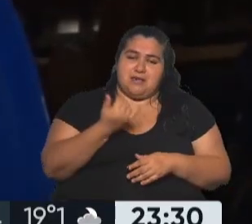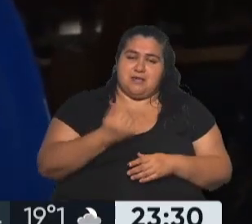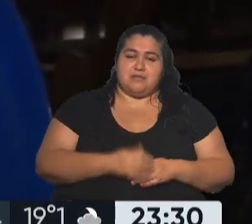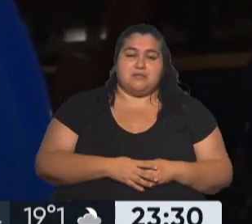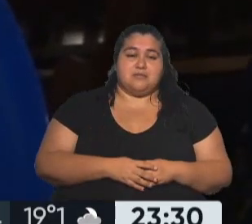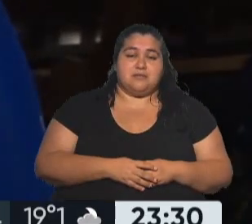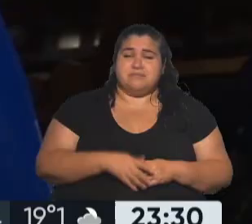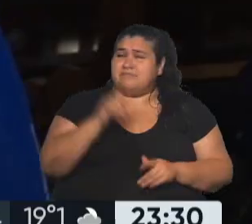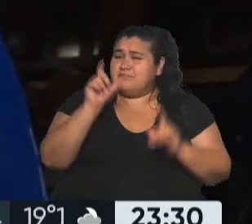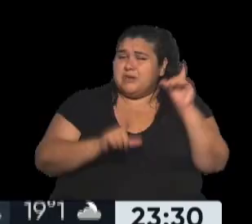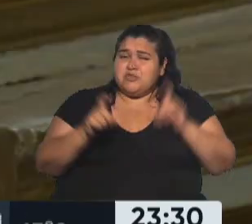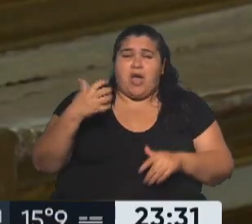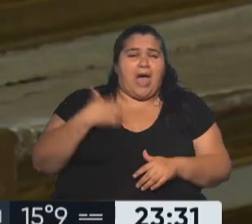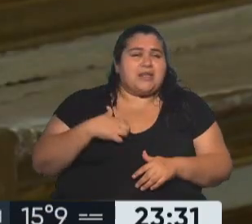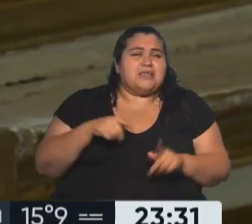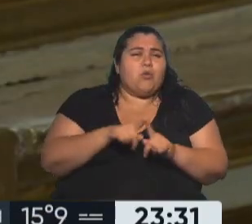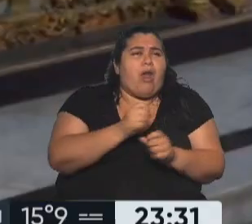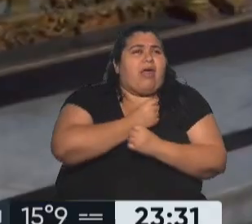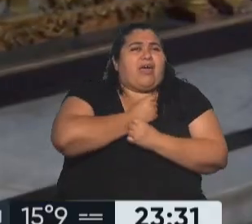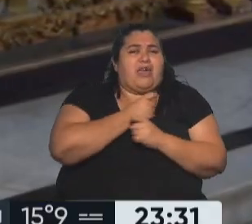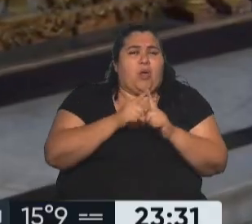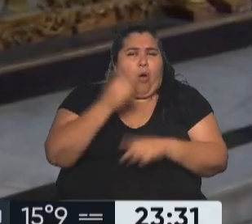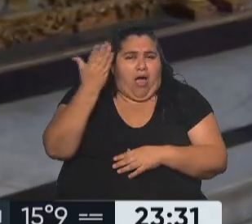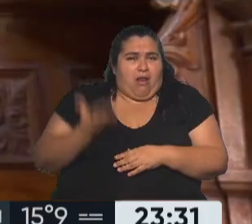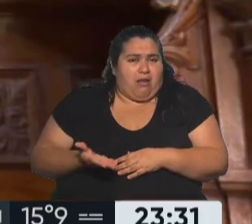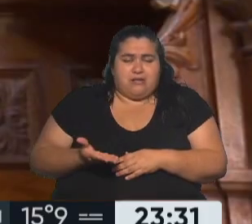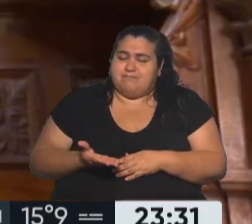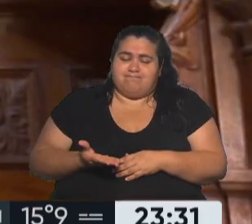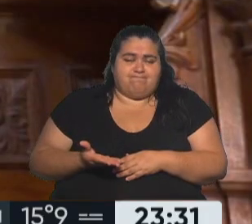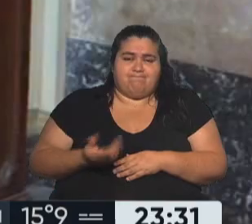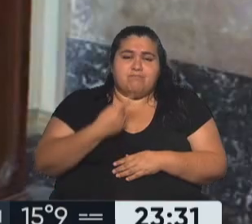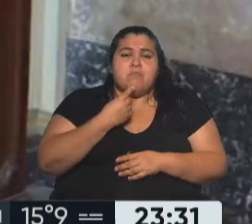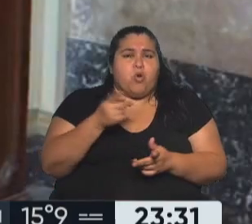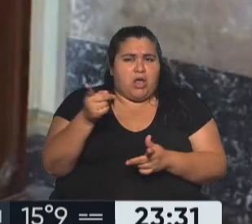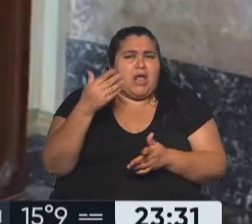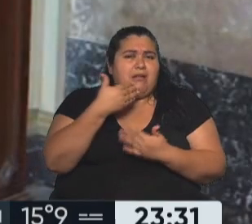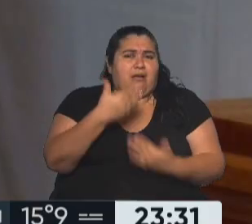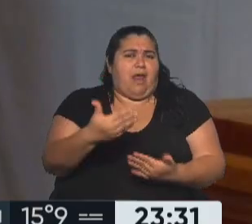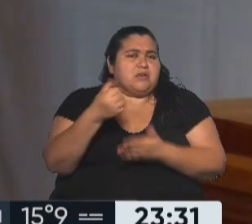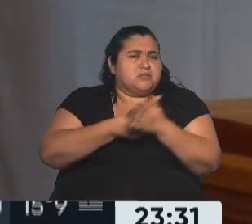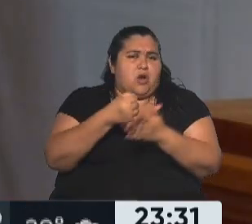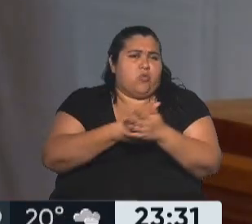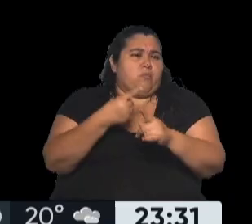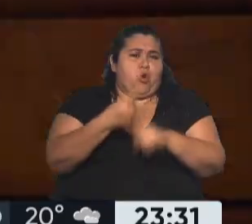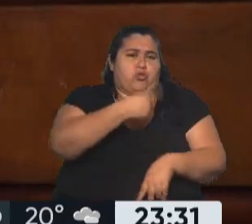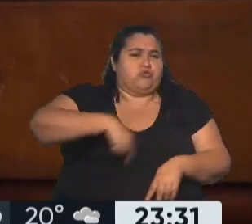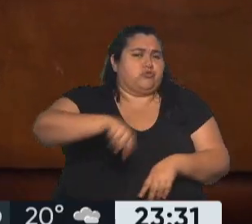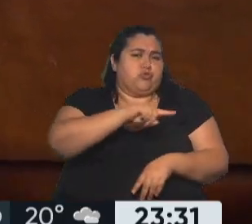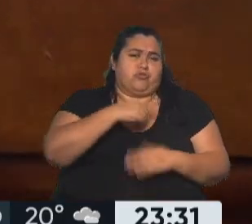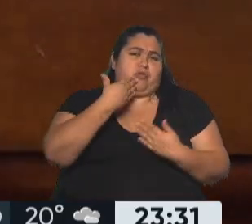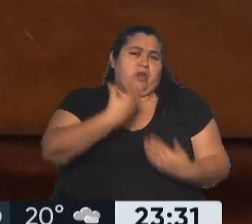Los argentinos no lo quisieron como se merece, porque él hizo mucho por nosotros.